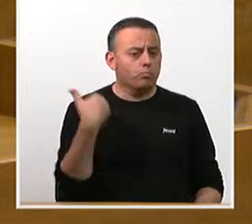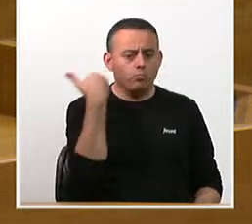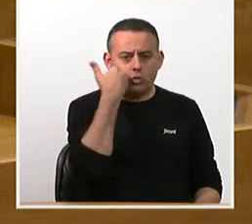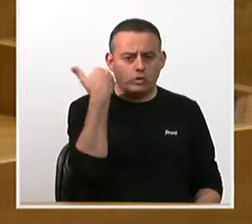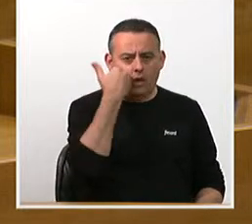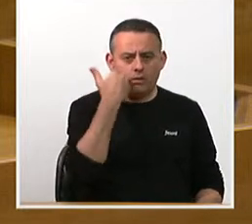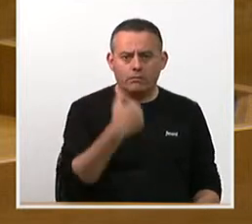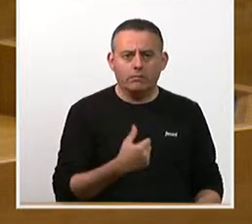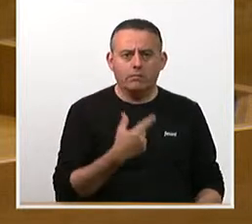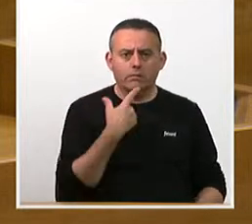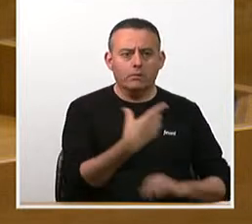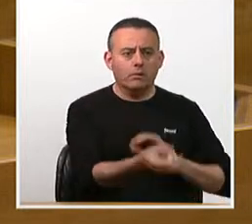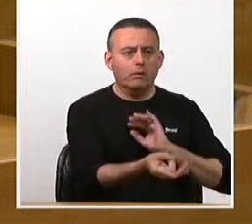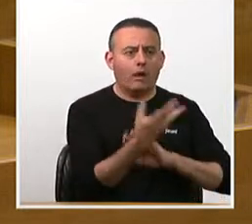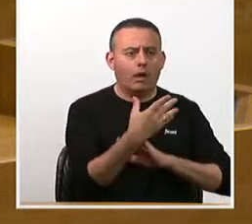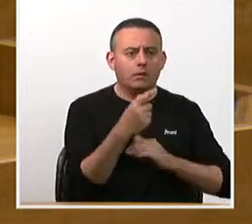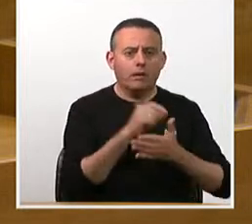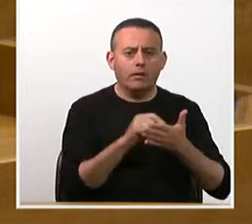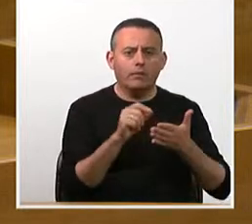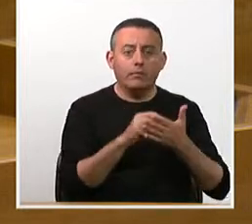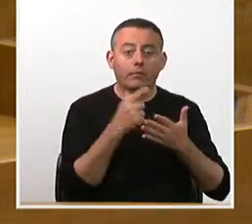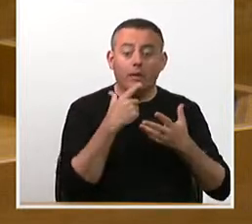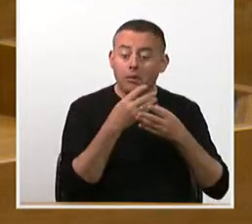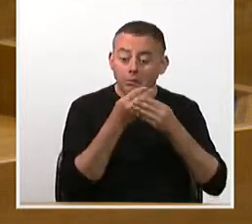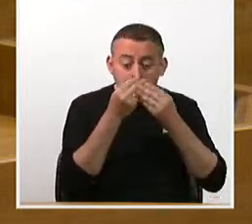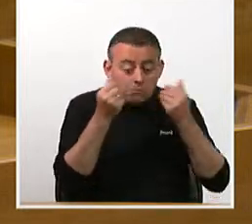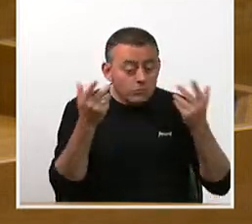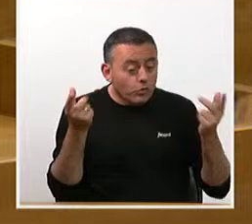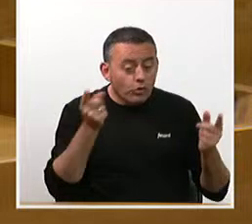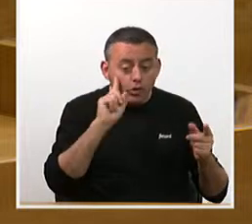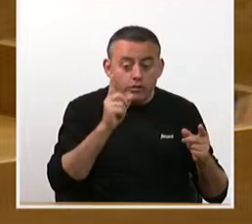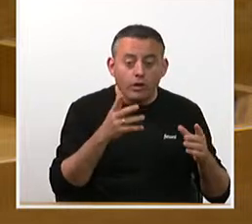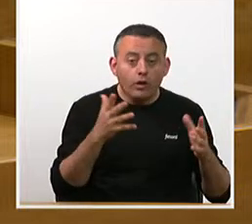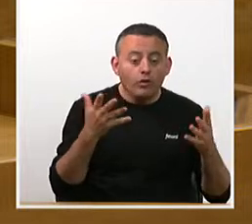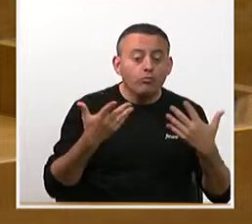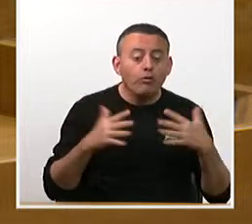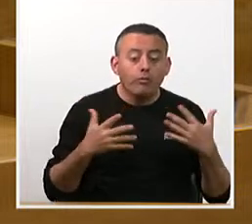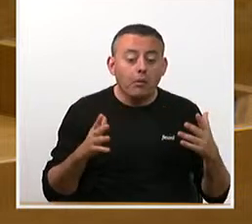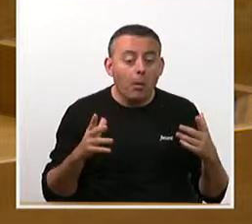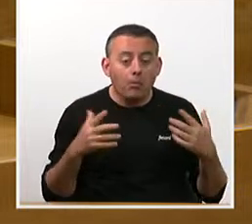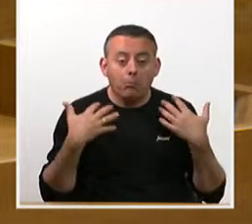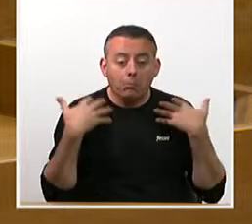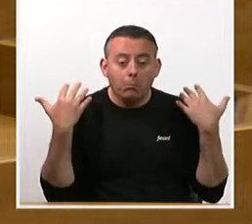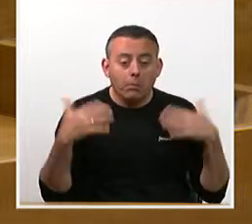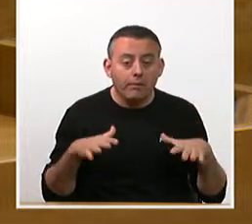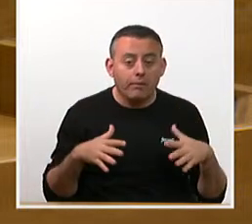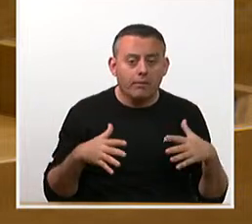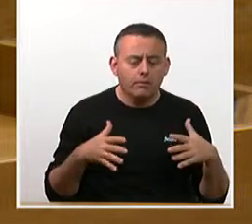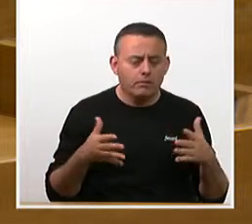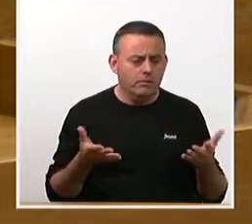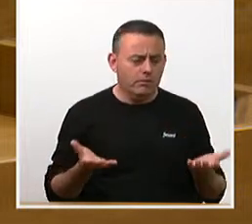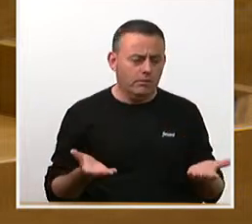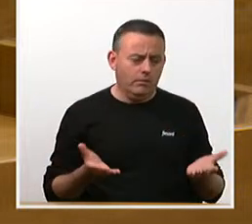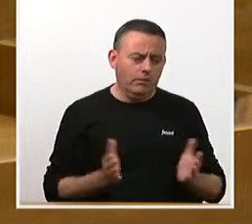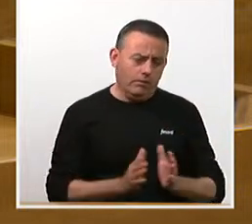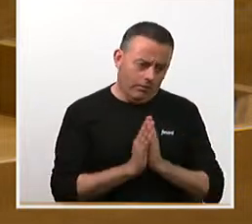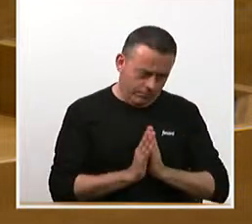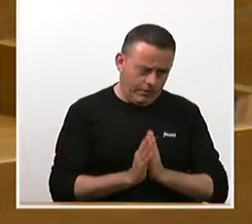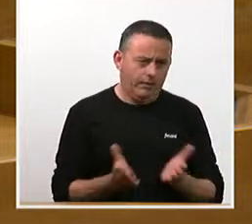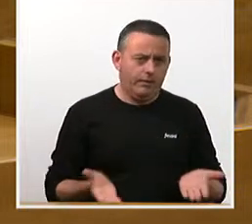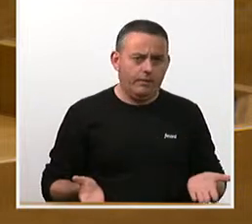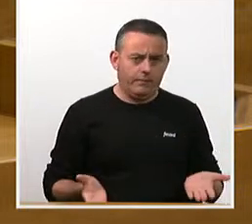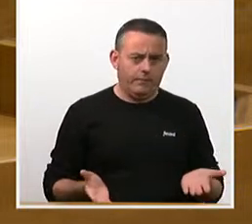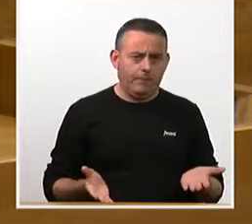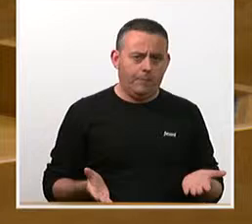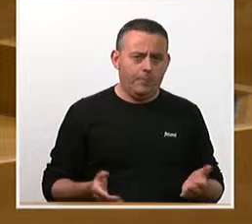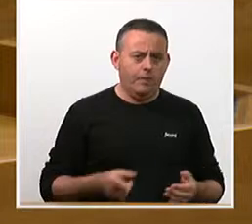no sa que no la encuentra yo que en el Go yo que pinta pero no s un WhatsApp a